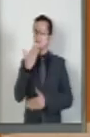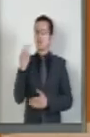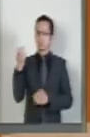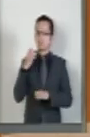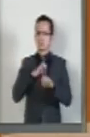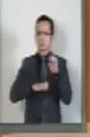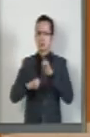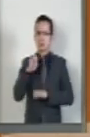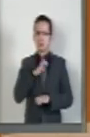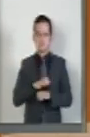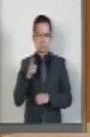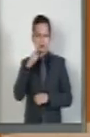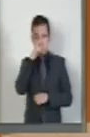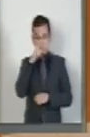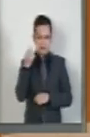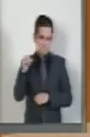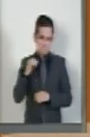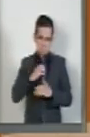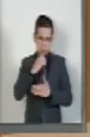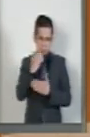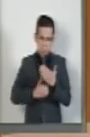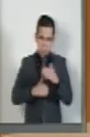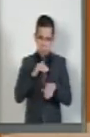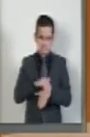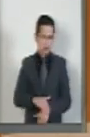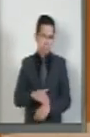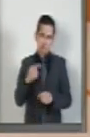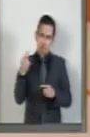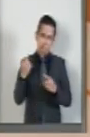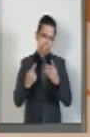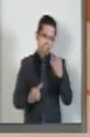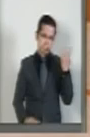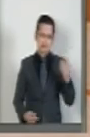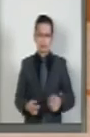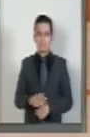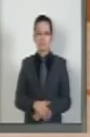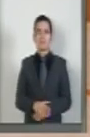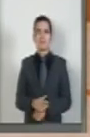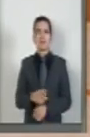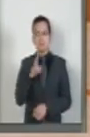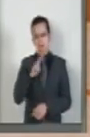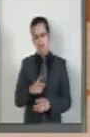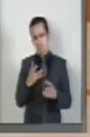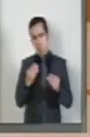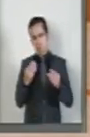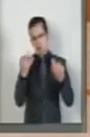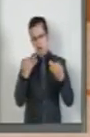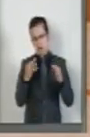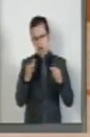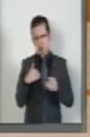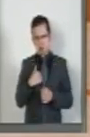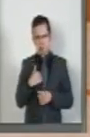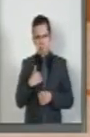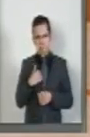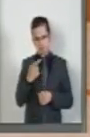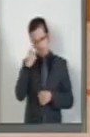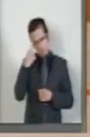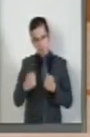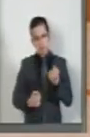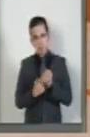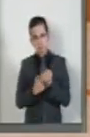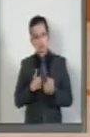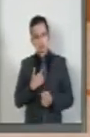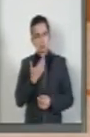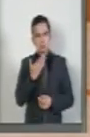ceñida a determinado contrato, etcétera, etcétera. Pediría, por ser varias hojas de argumentación,